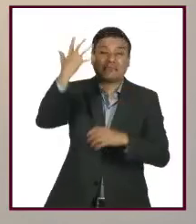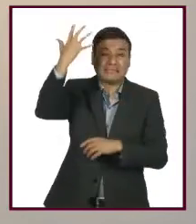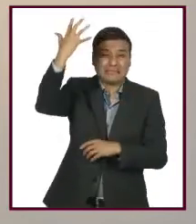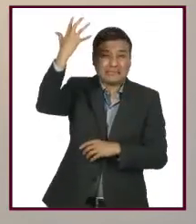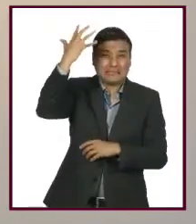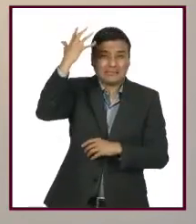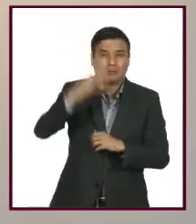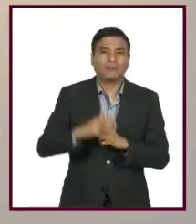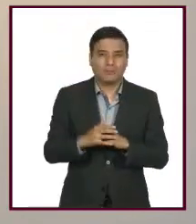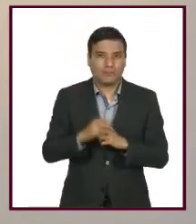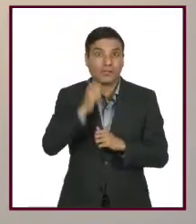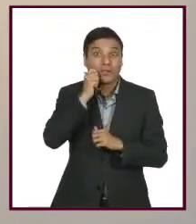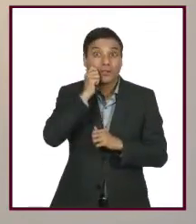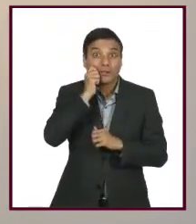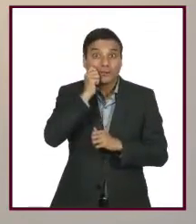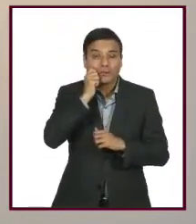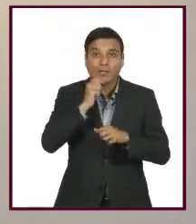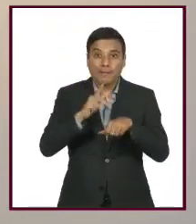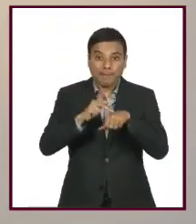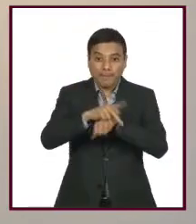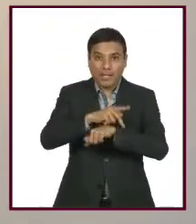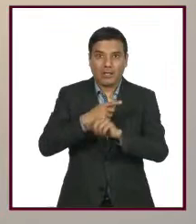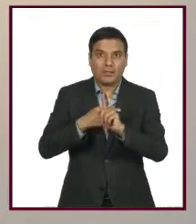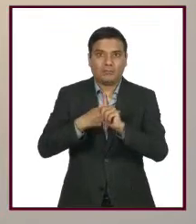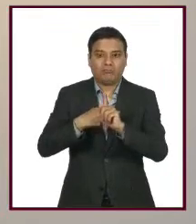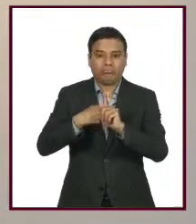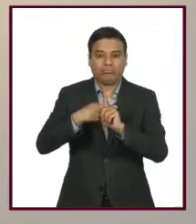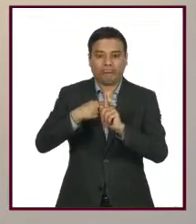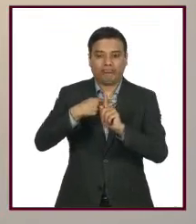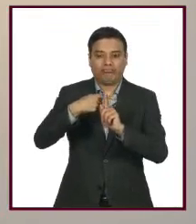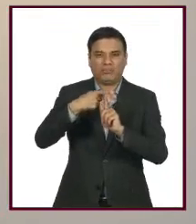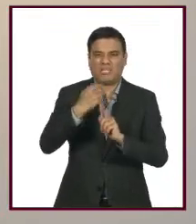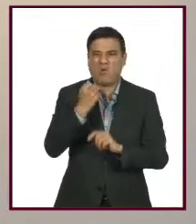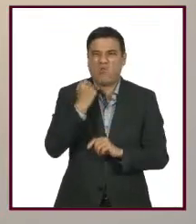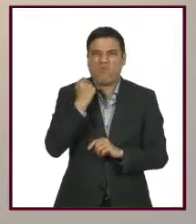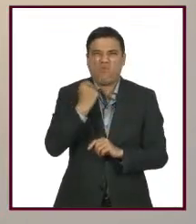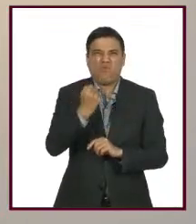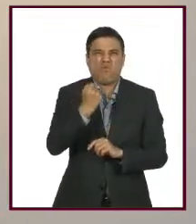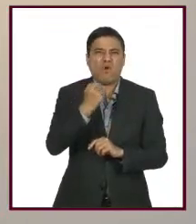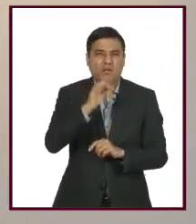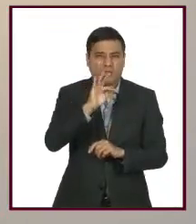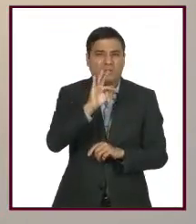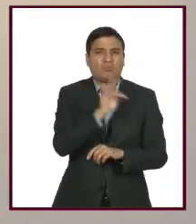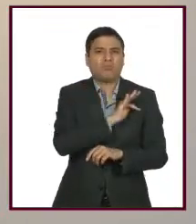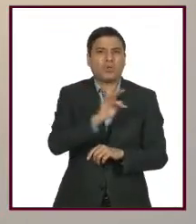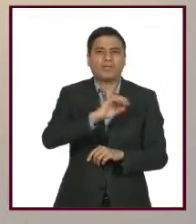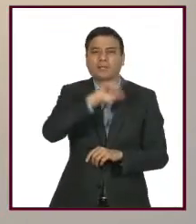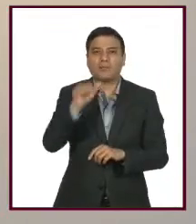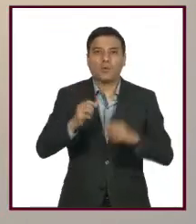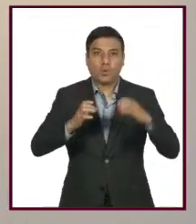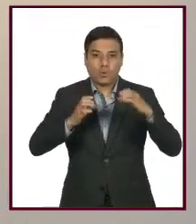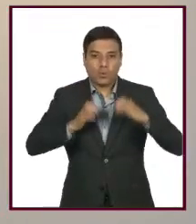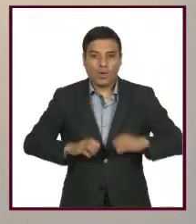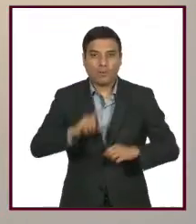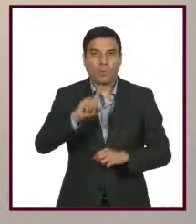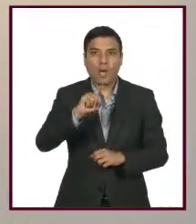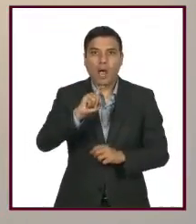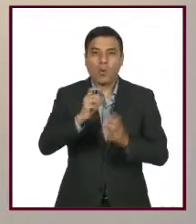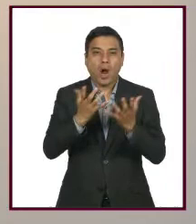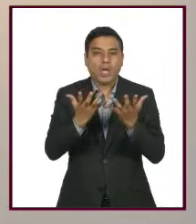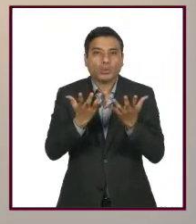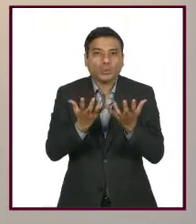también se eleve de una forma muy fuerte, que pueda ocasionar pues una deshidratación y que